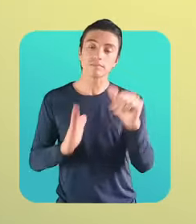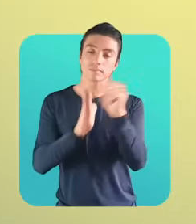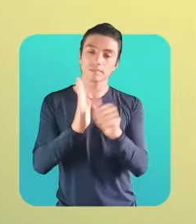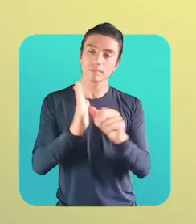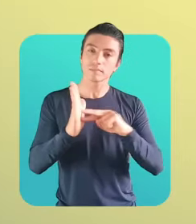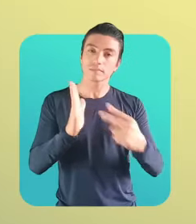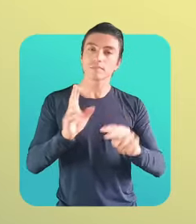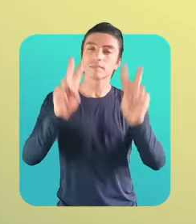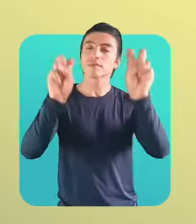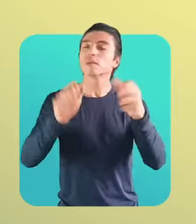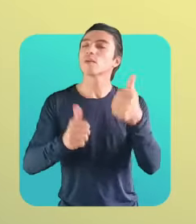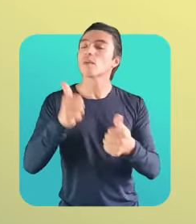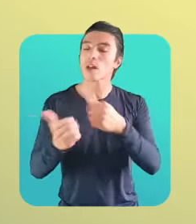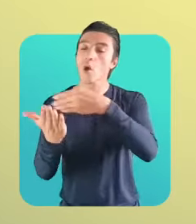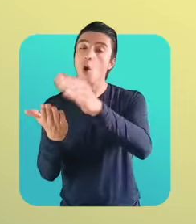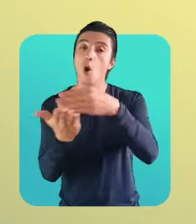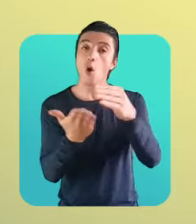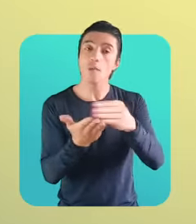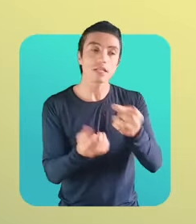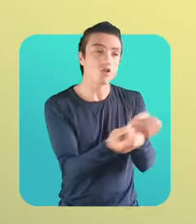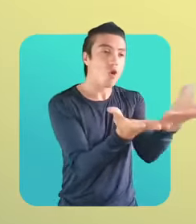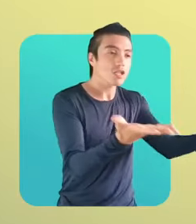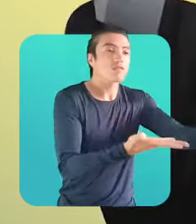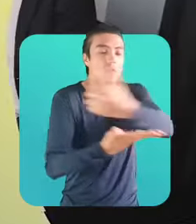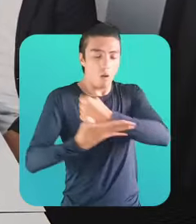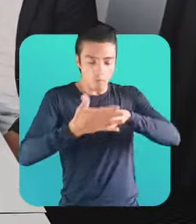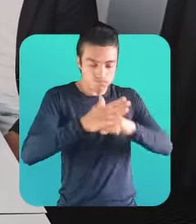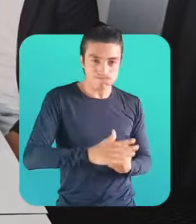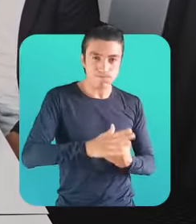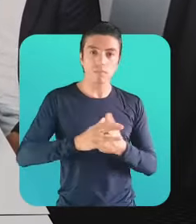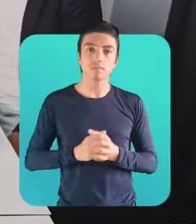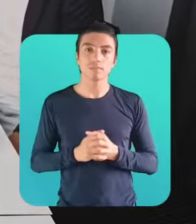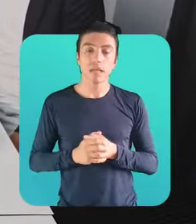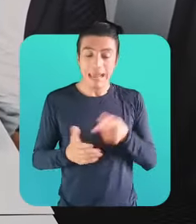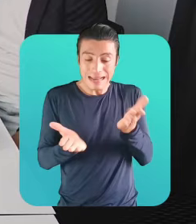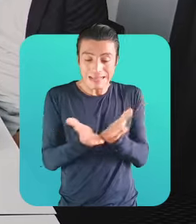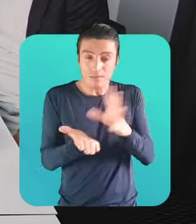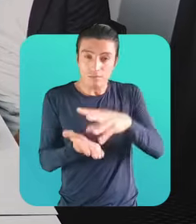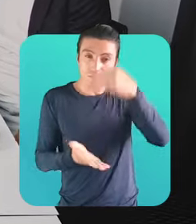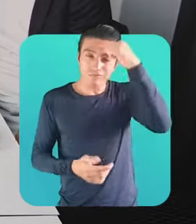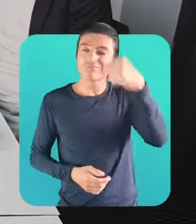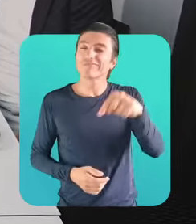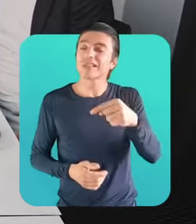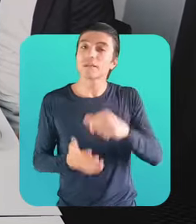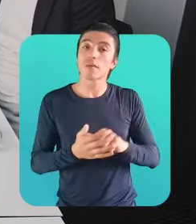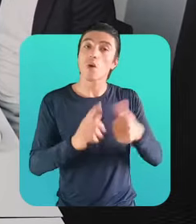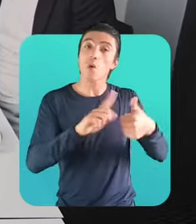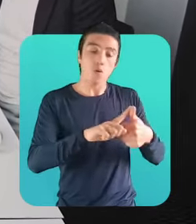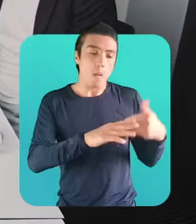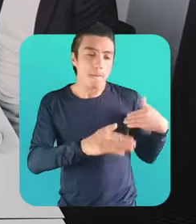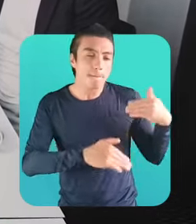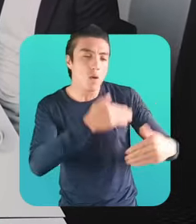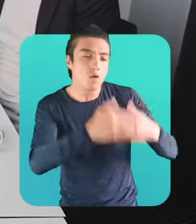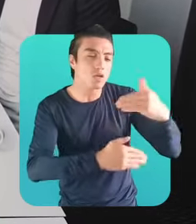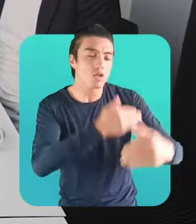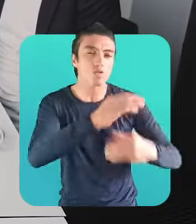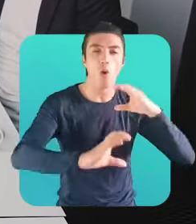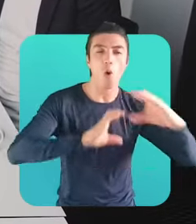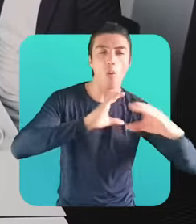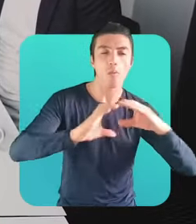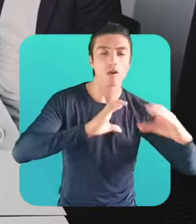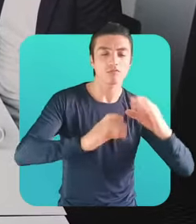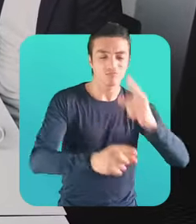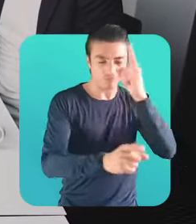Bienvenido al programa técnico en compras y abastecimiento en este programa de formación aprenderá a